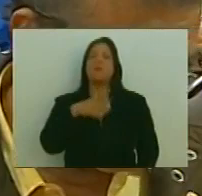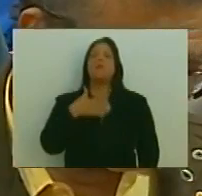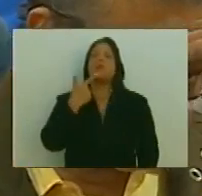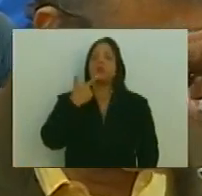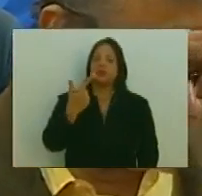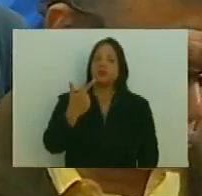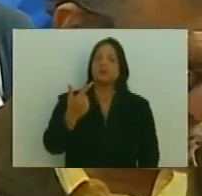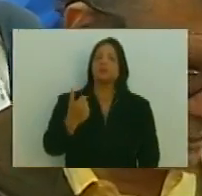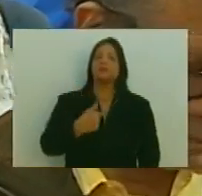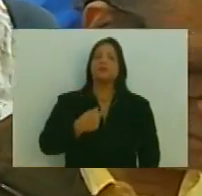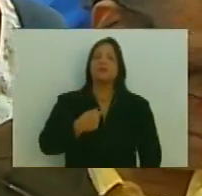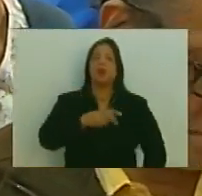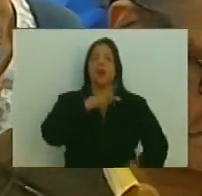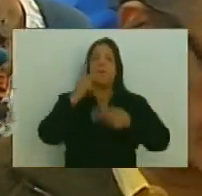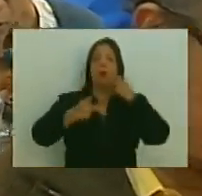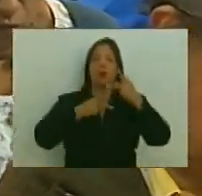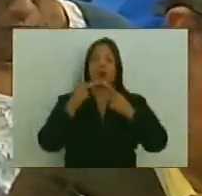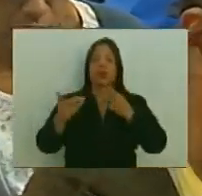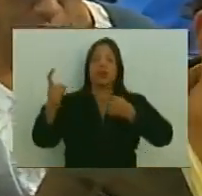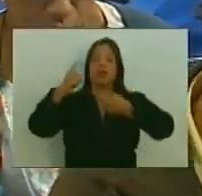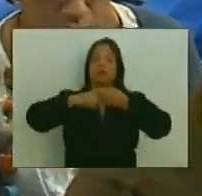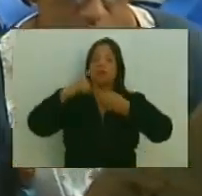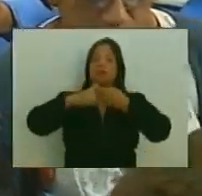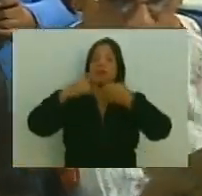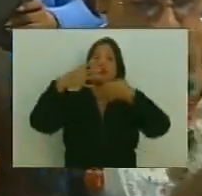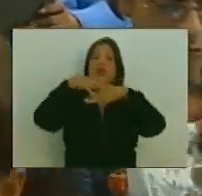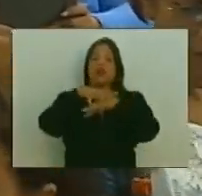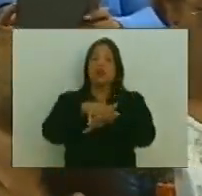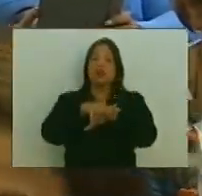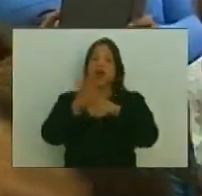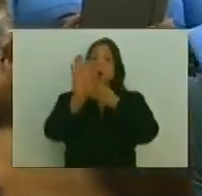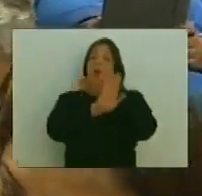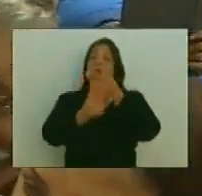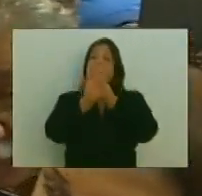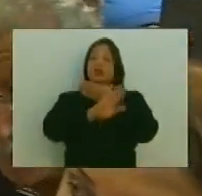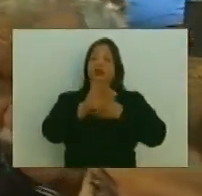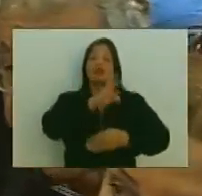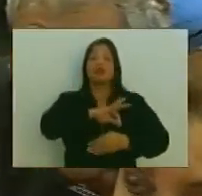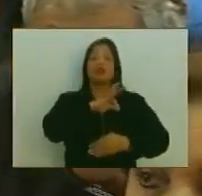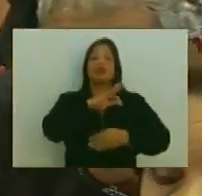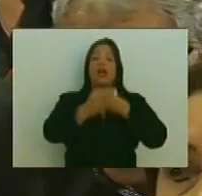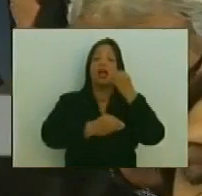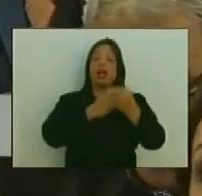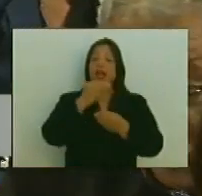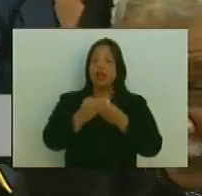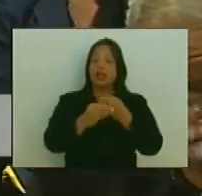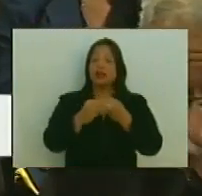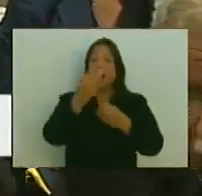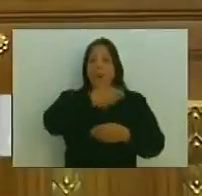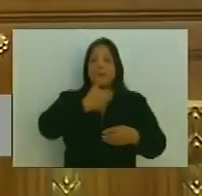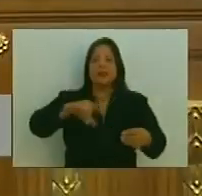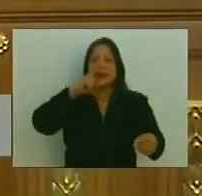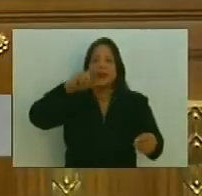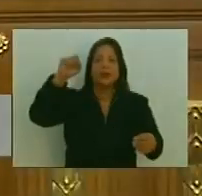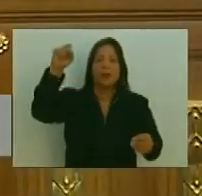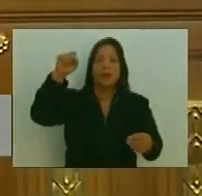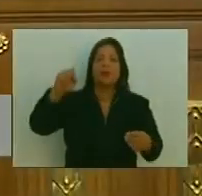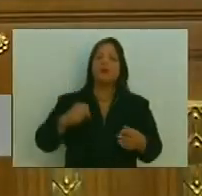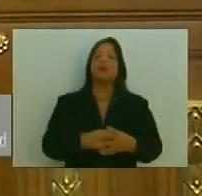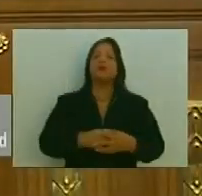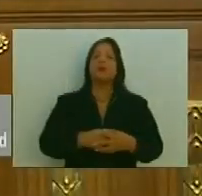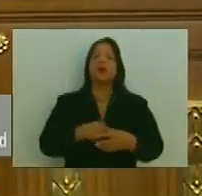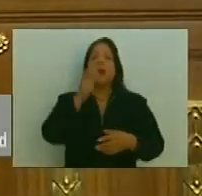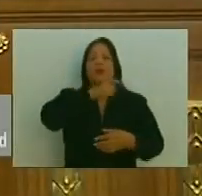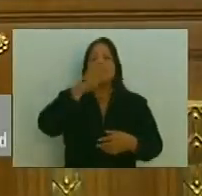decir que con las políticas de inclusión y protección social que se han profundizado con el presidente Nicolás Maduro,